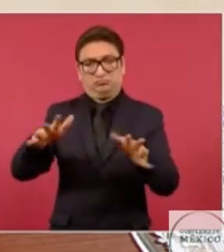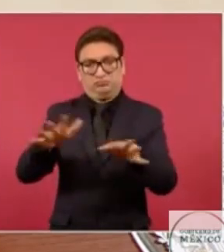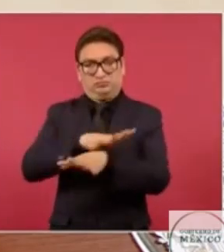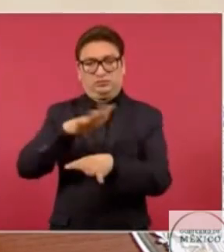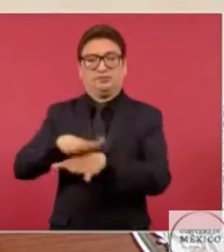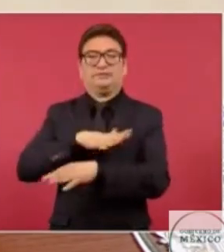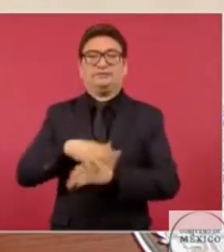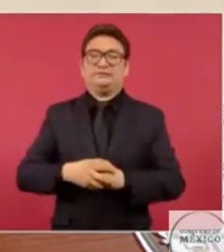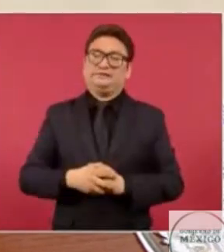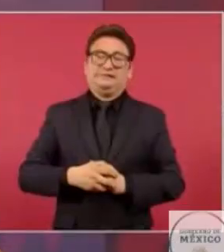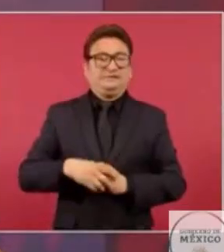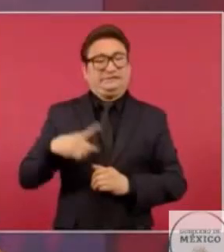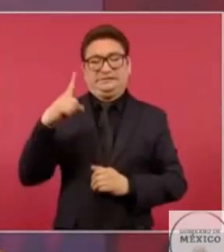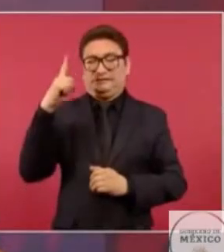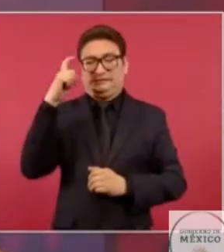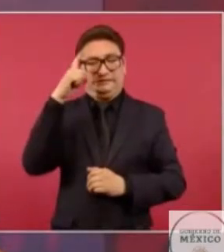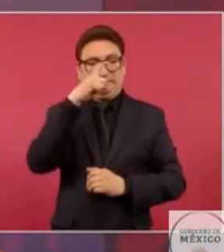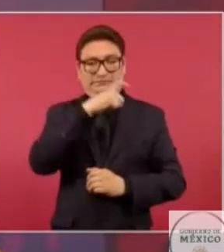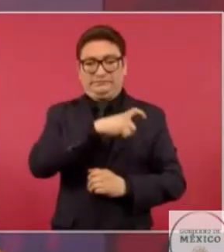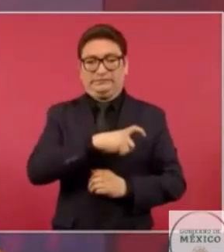Muy difícil,